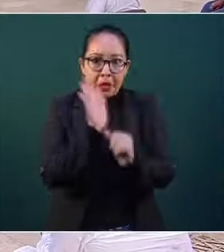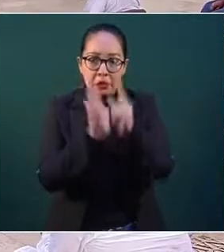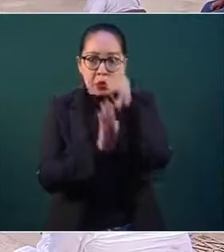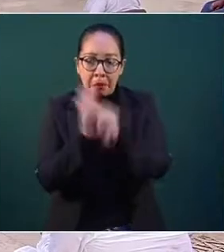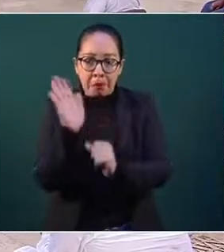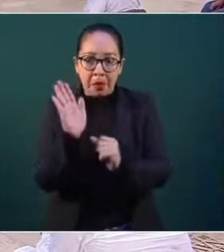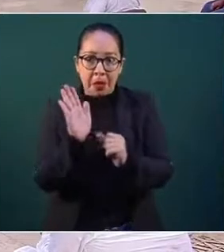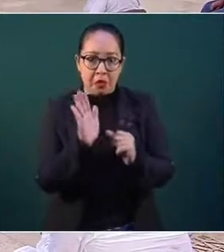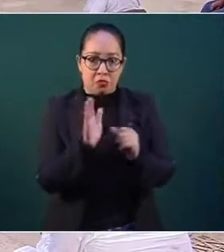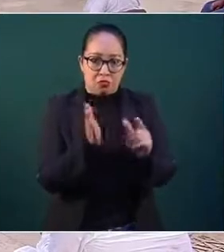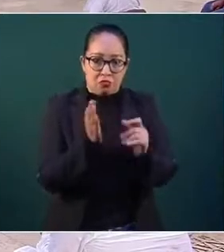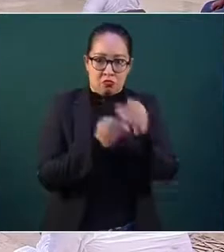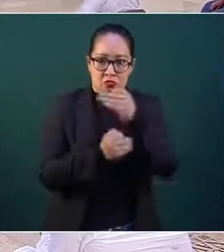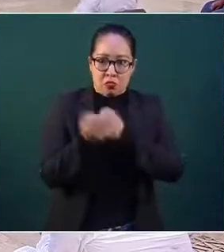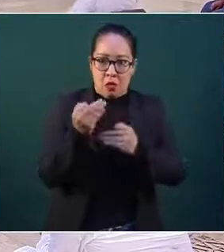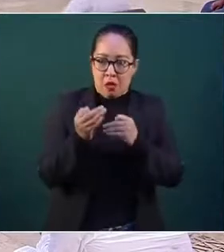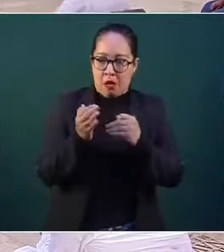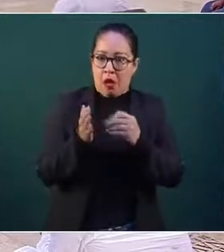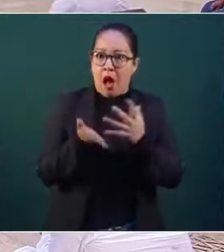todas las prestaciones.